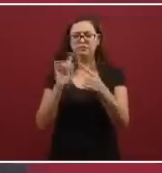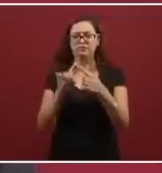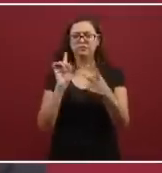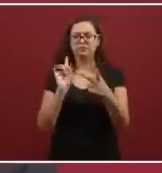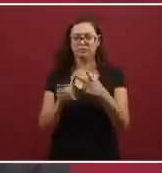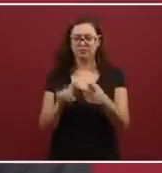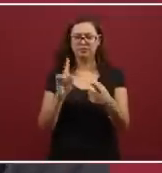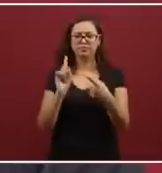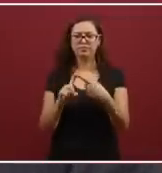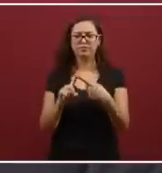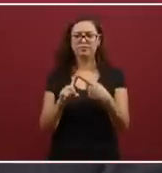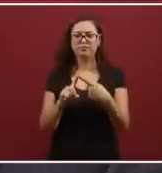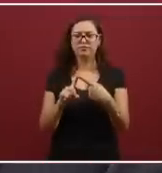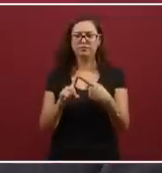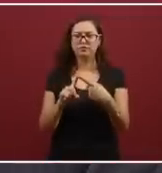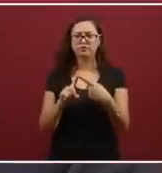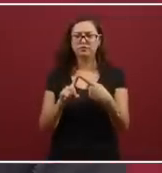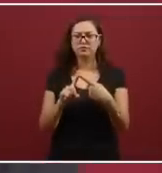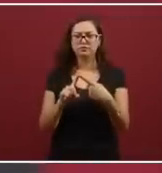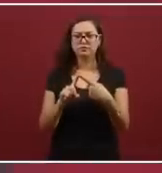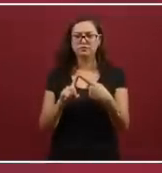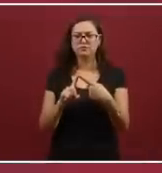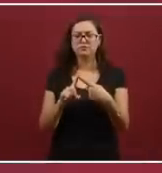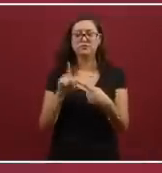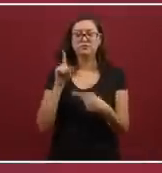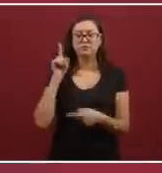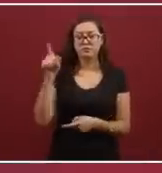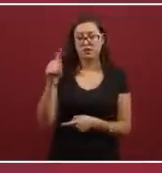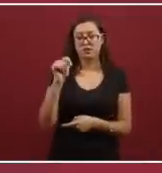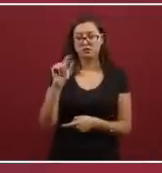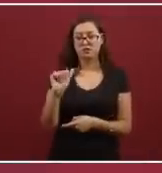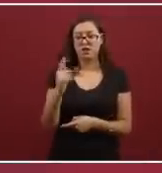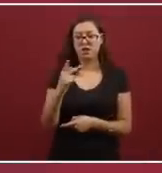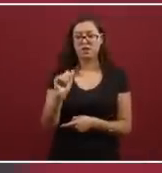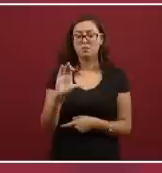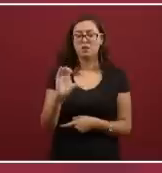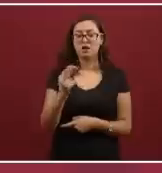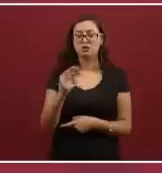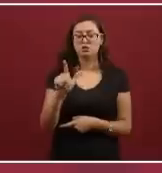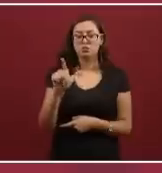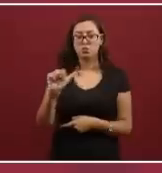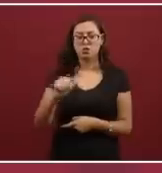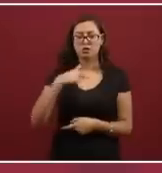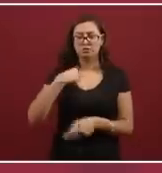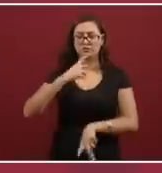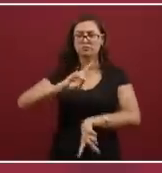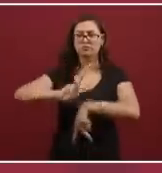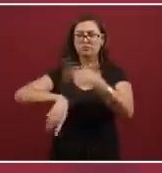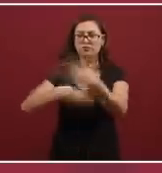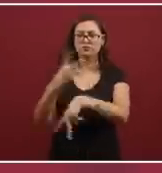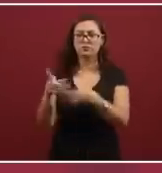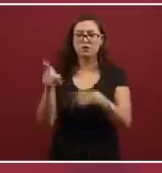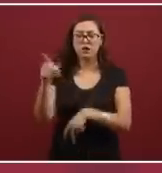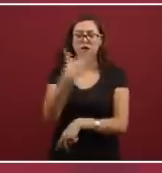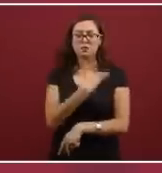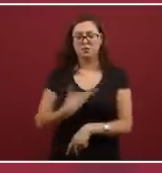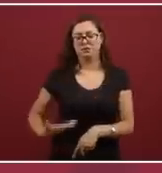reunir en Tapachula con el presidente de El Salvador,